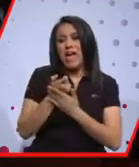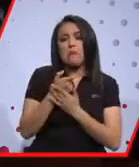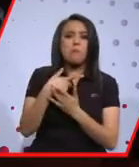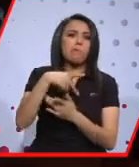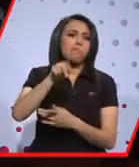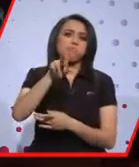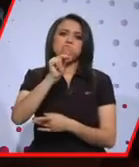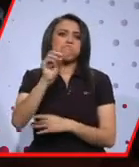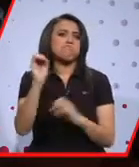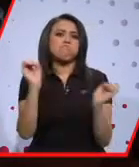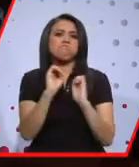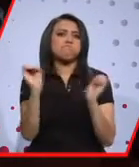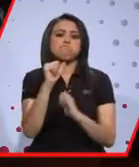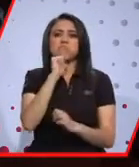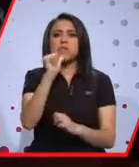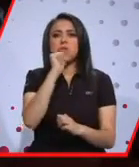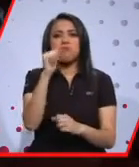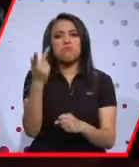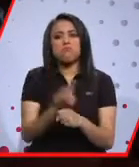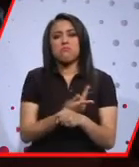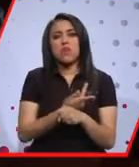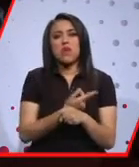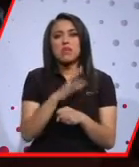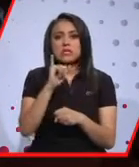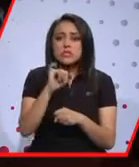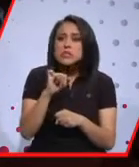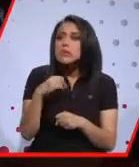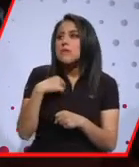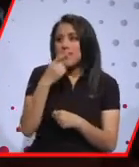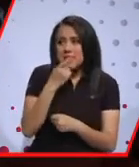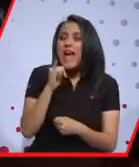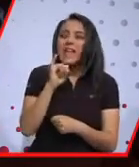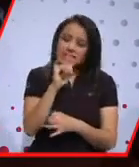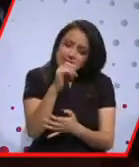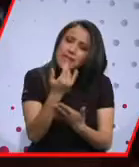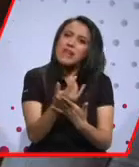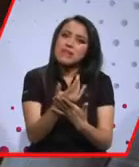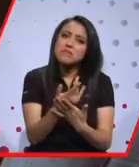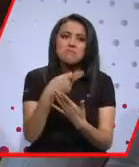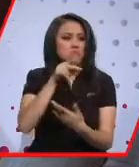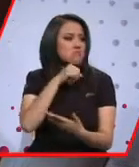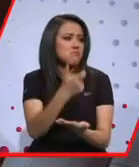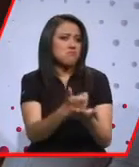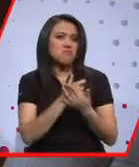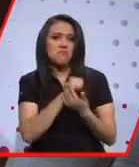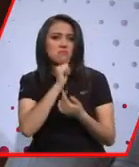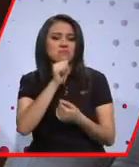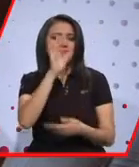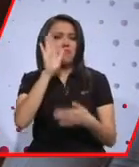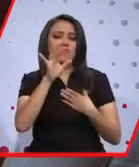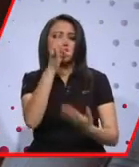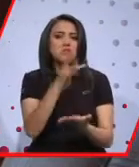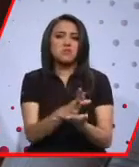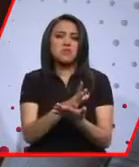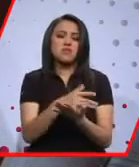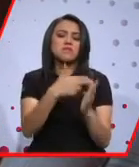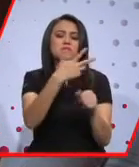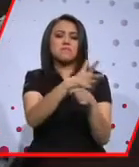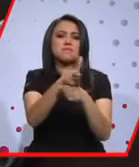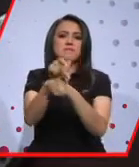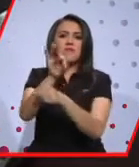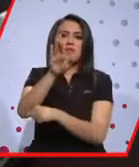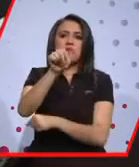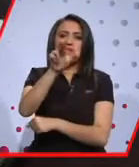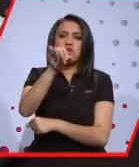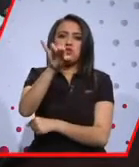qué digo si nos dan acciones pero la mera ahora con imágenes de fernando guerrero para quien corresponda